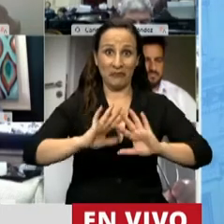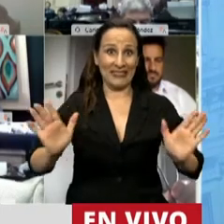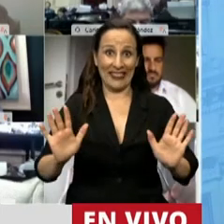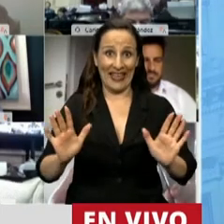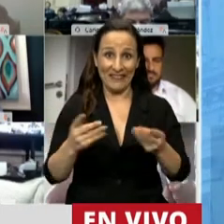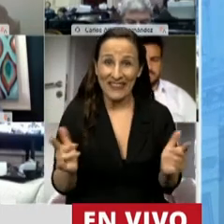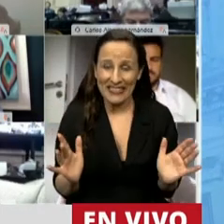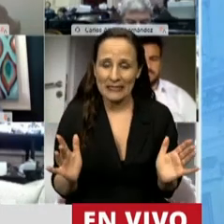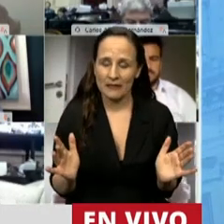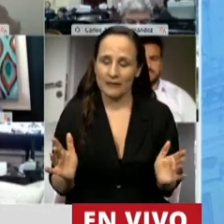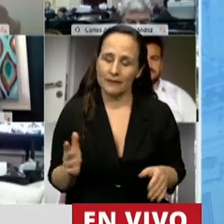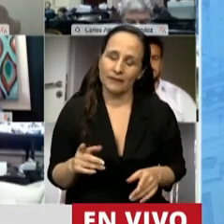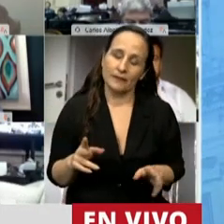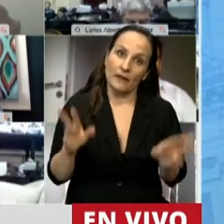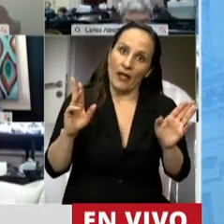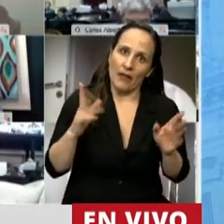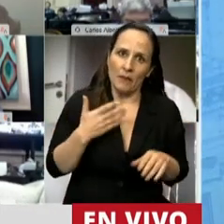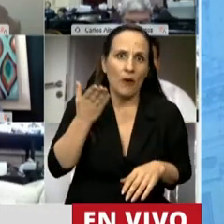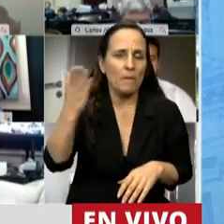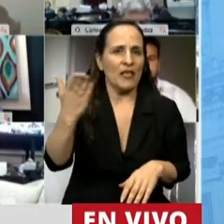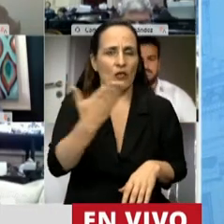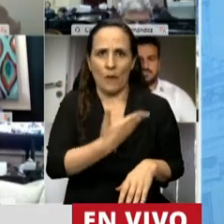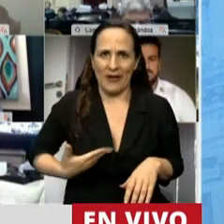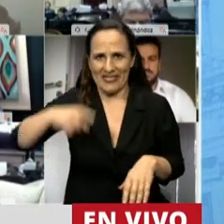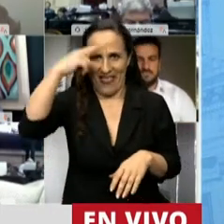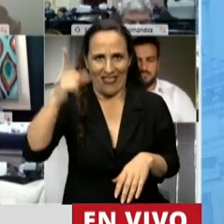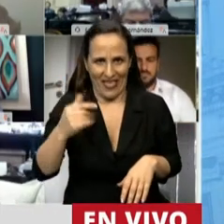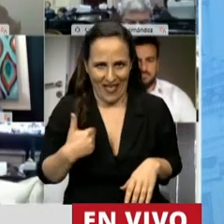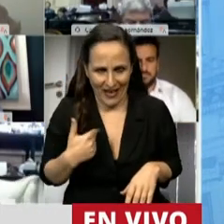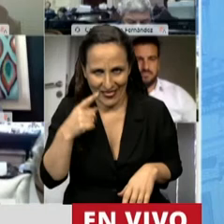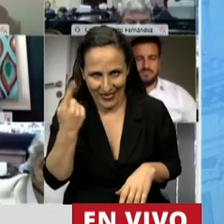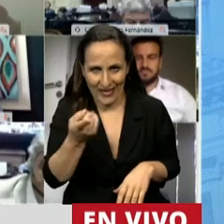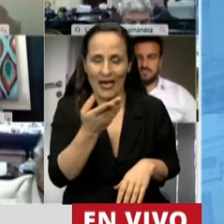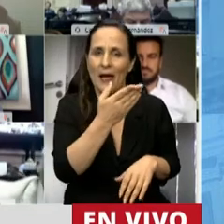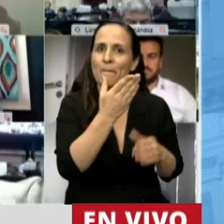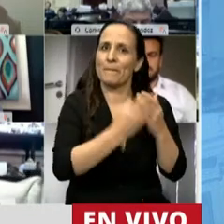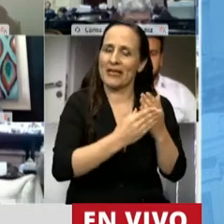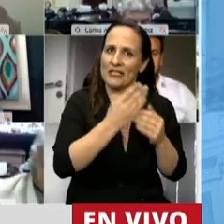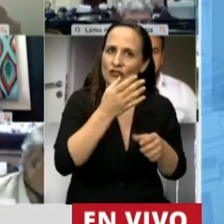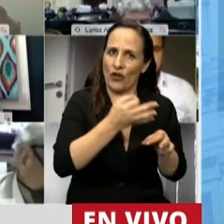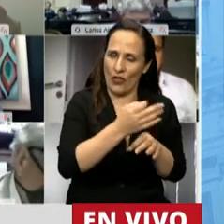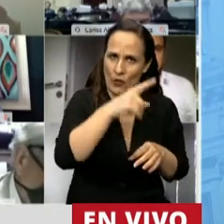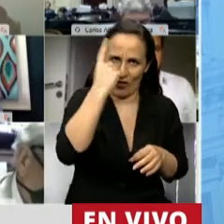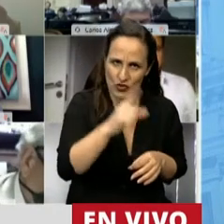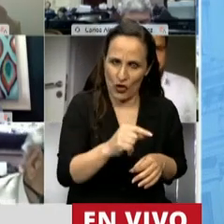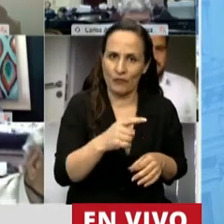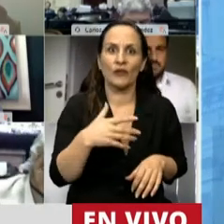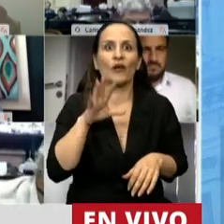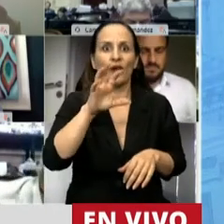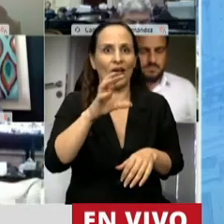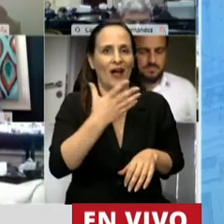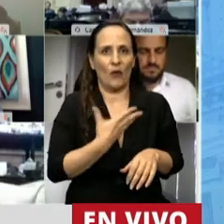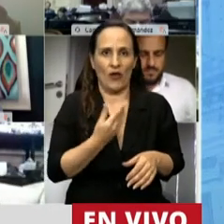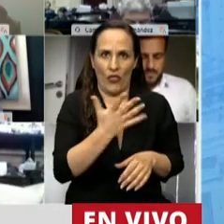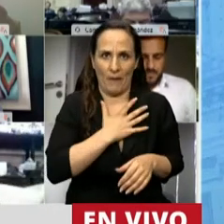por favor, al presidente de la Nación, al ministro de Educación de la Nación y al gobernador de mi provincia, Omar